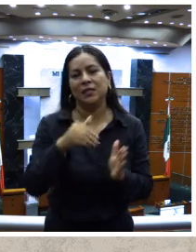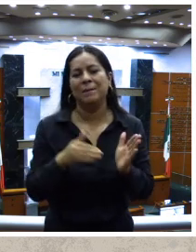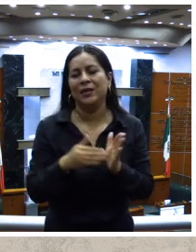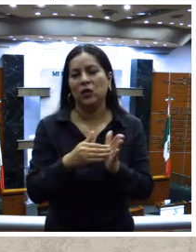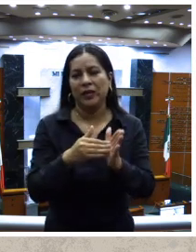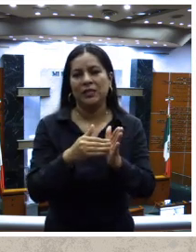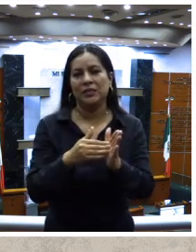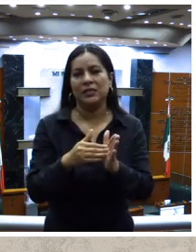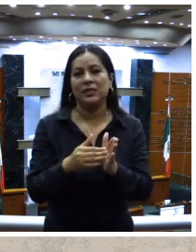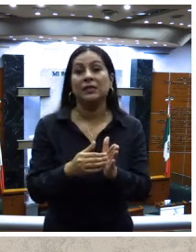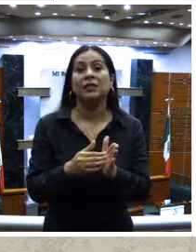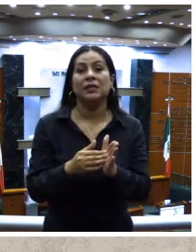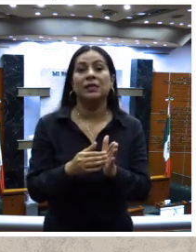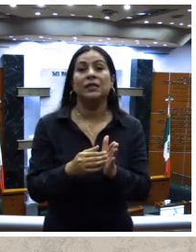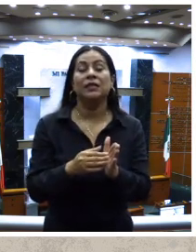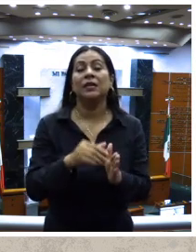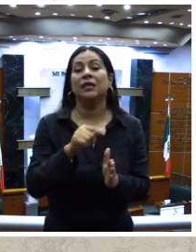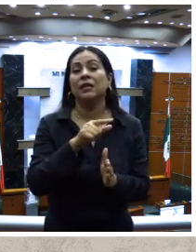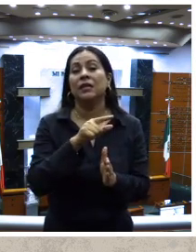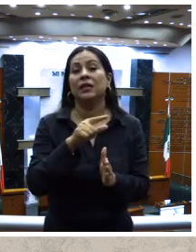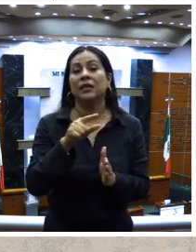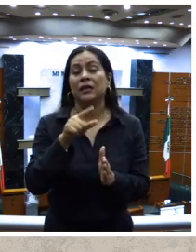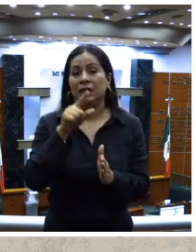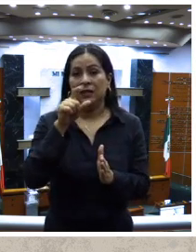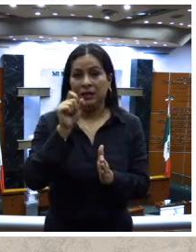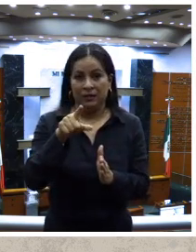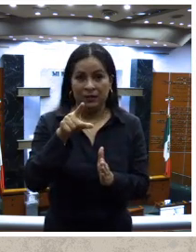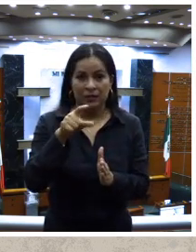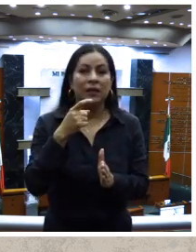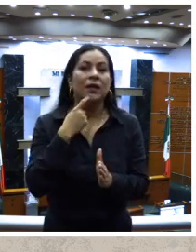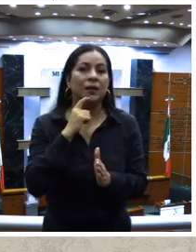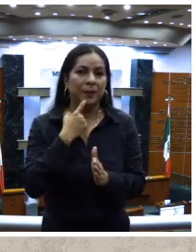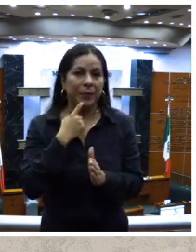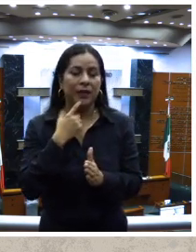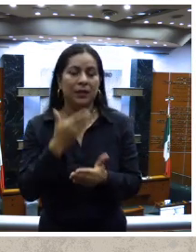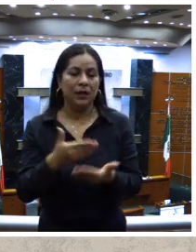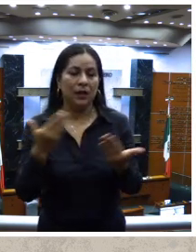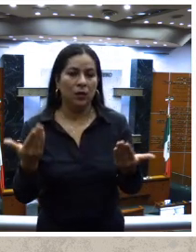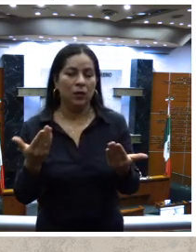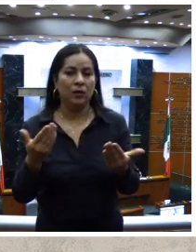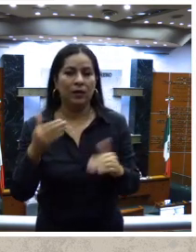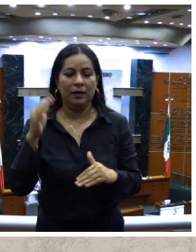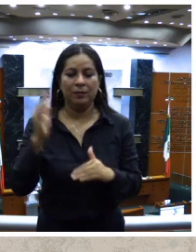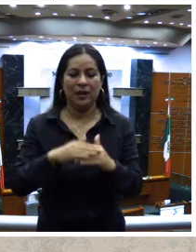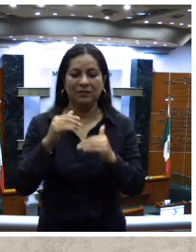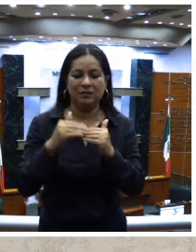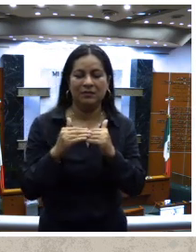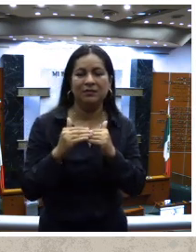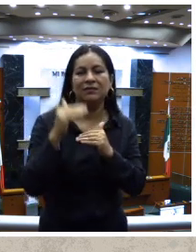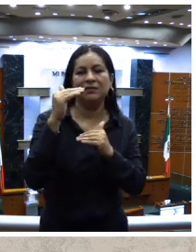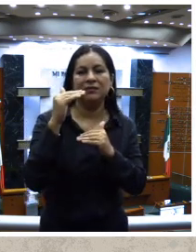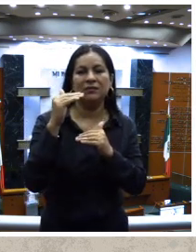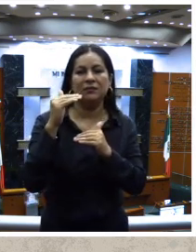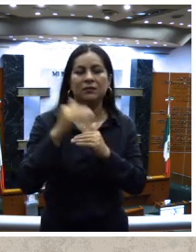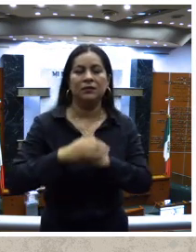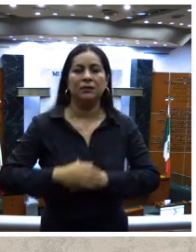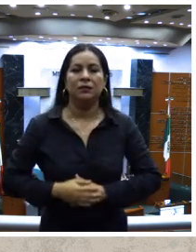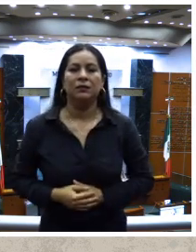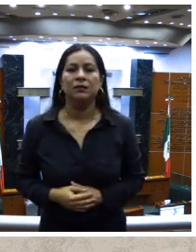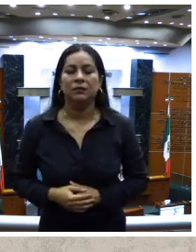9.016 millones de pesos. De 2018 a 2024, sexenio actual, la deuda